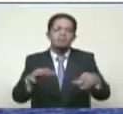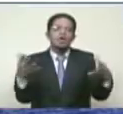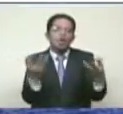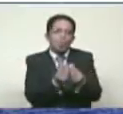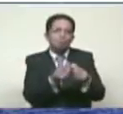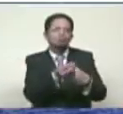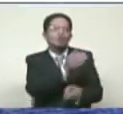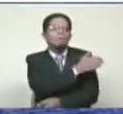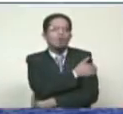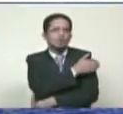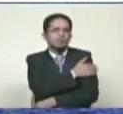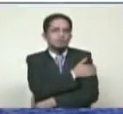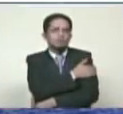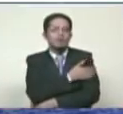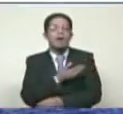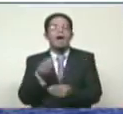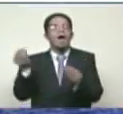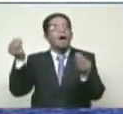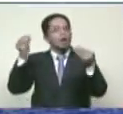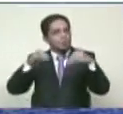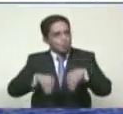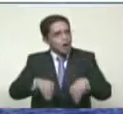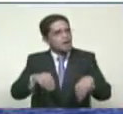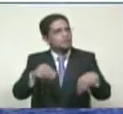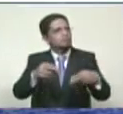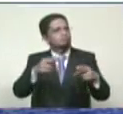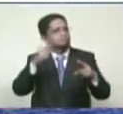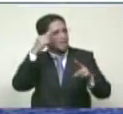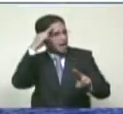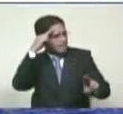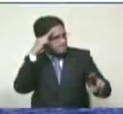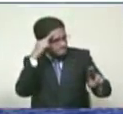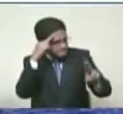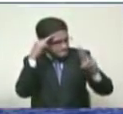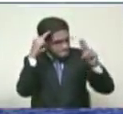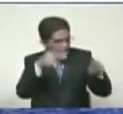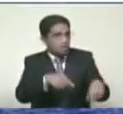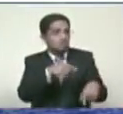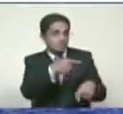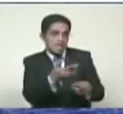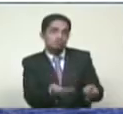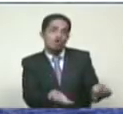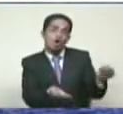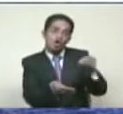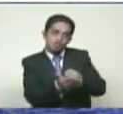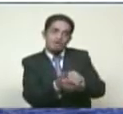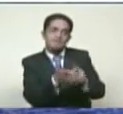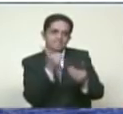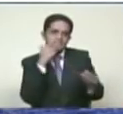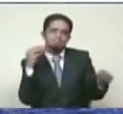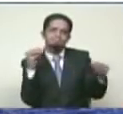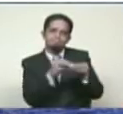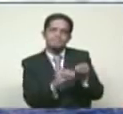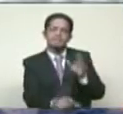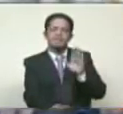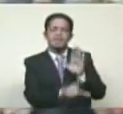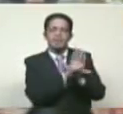venezolana. Un acuerdo de concordia y respeto, y ellos vuelvan al camino constitucional.